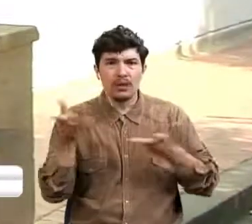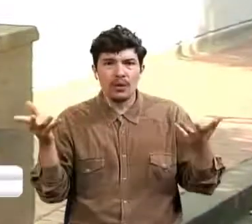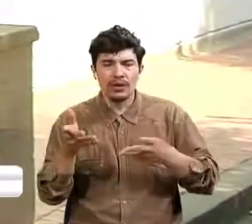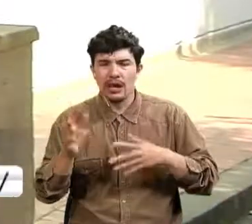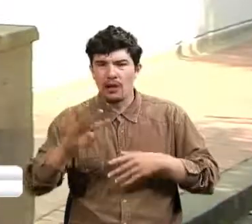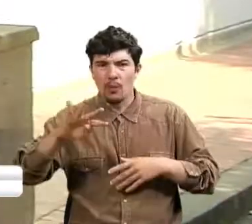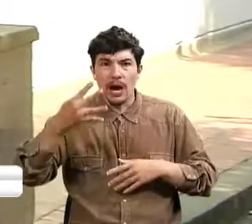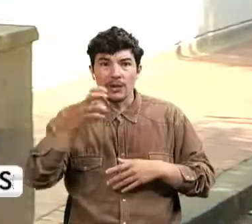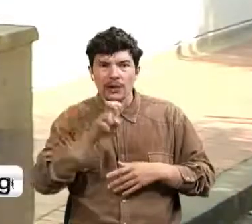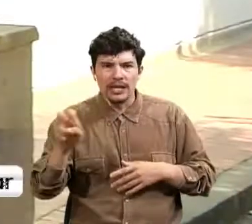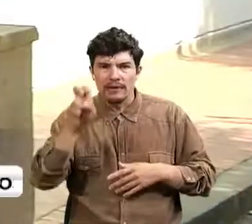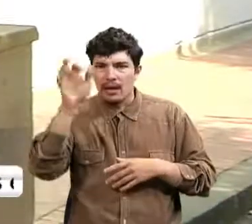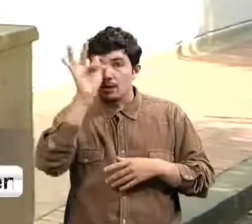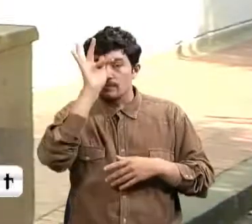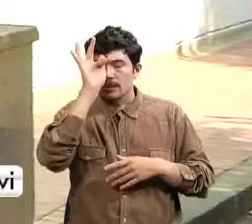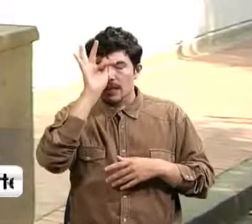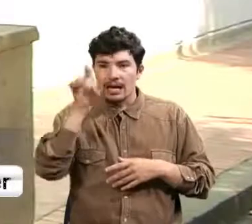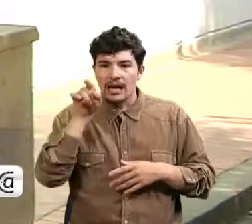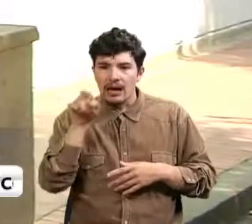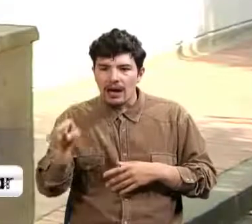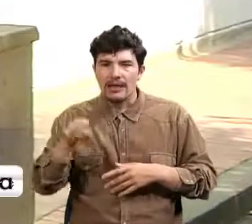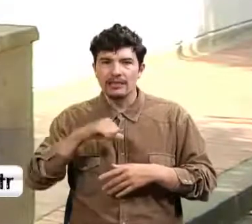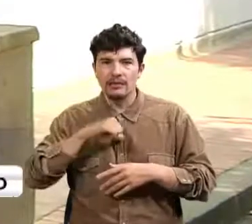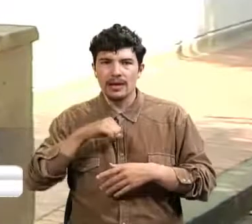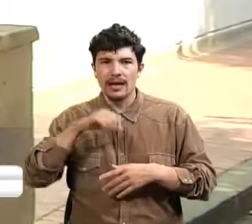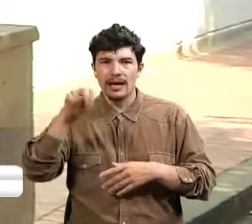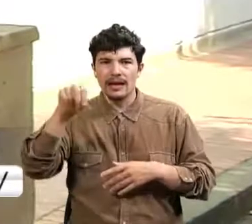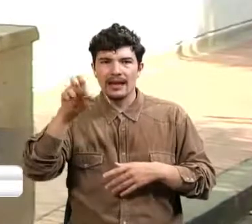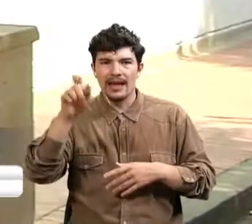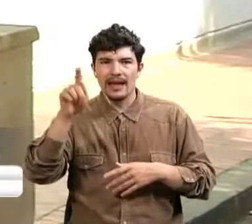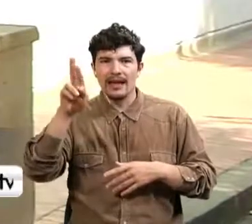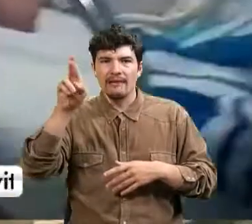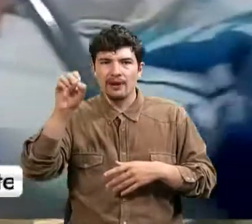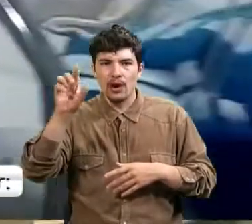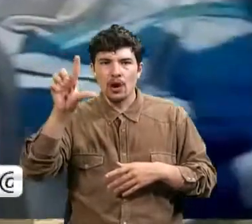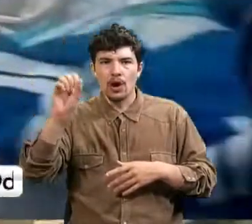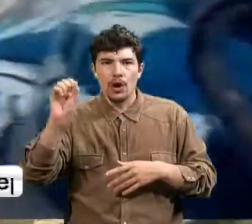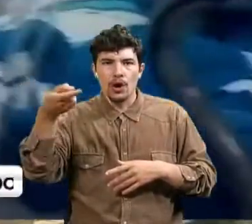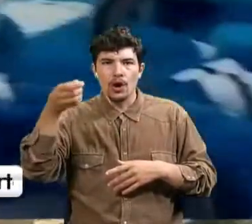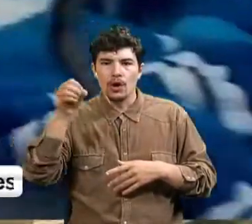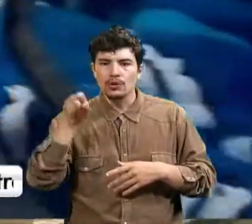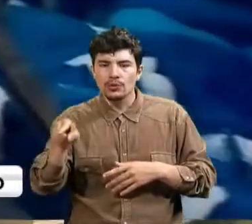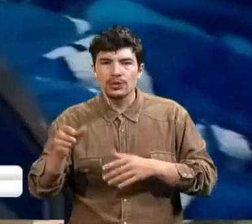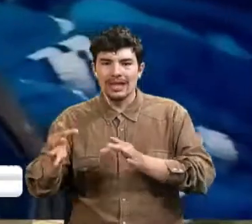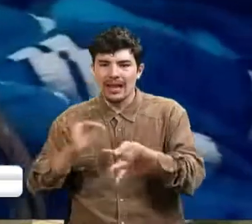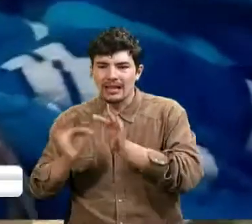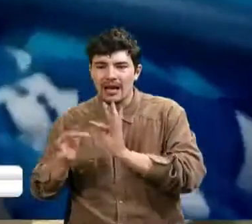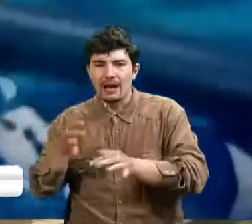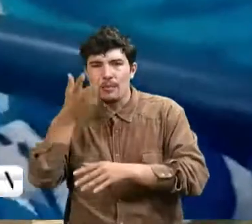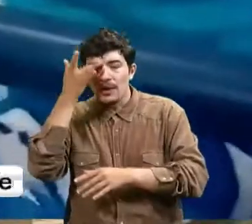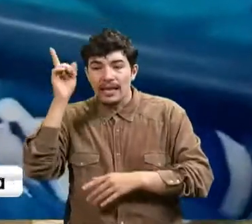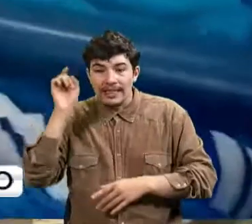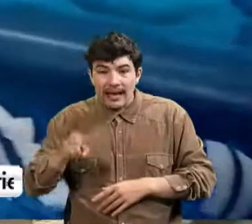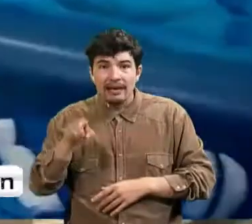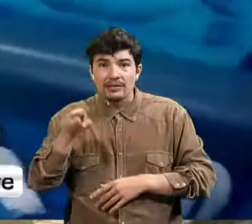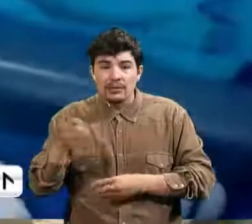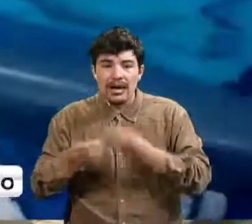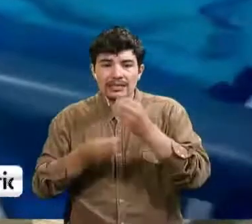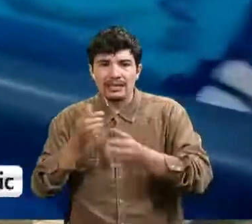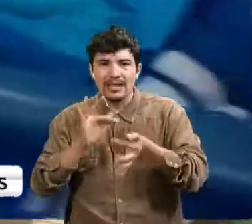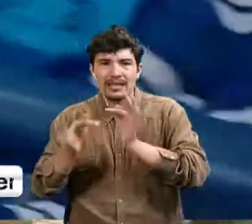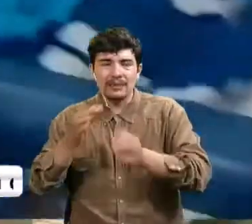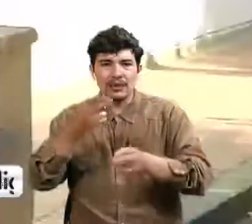una clínica de cuarto nivel donde hubiera nefrólogo, lo trataran porque tienen que hacerle hemodiálisis,